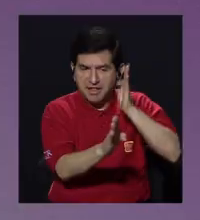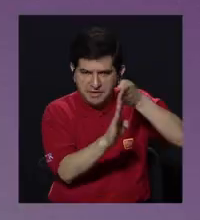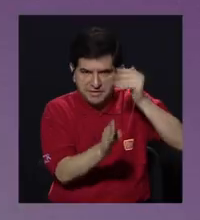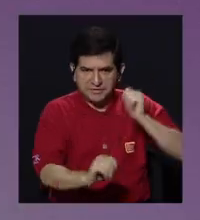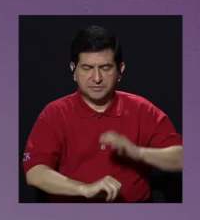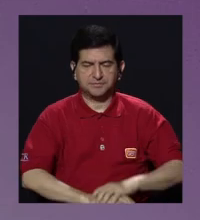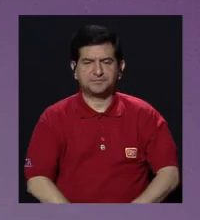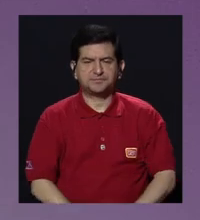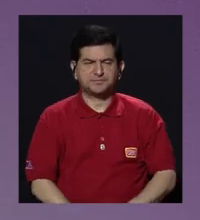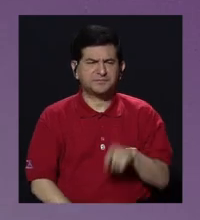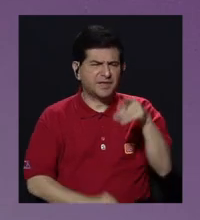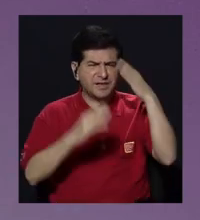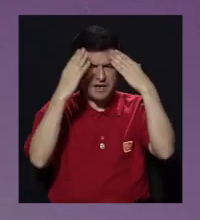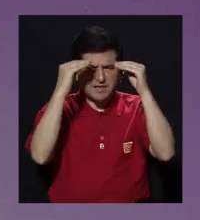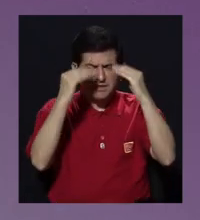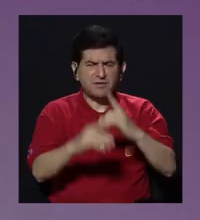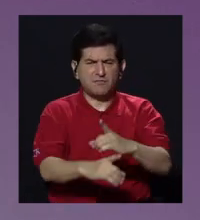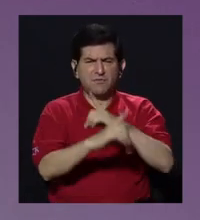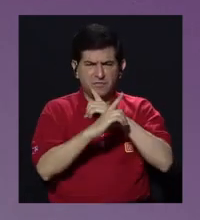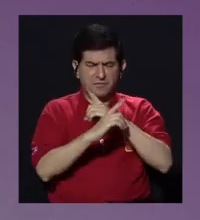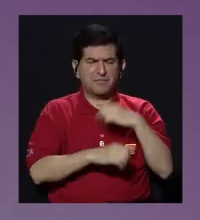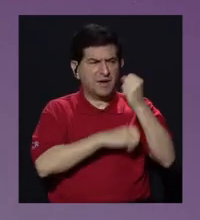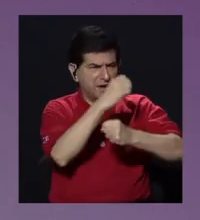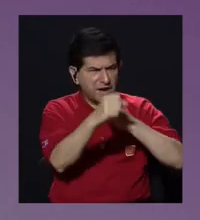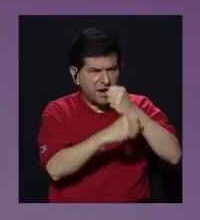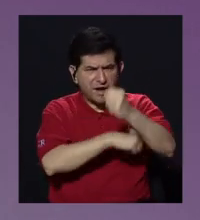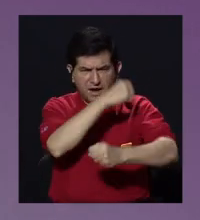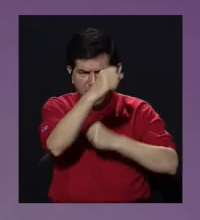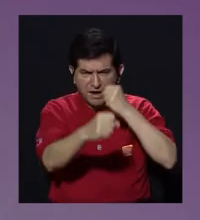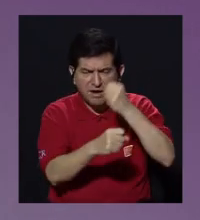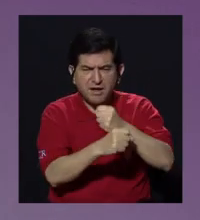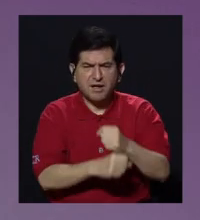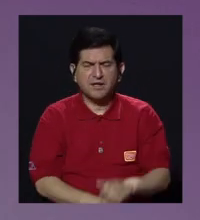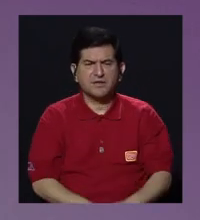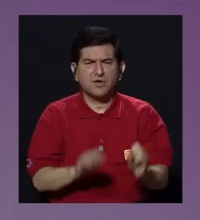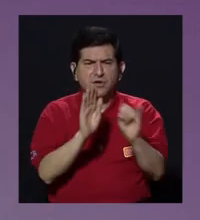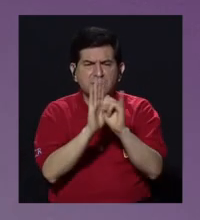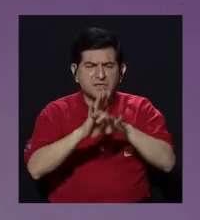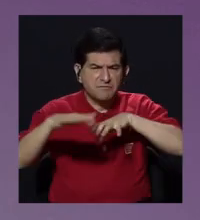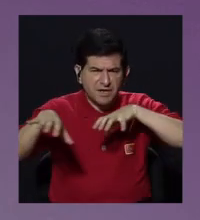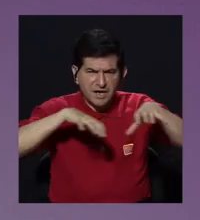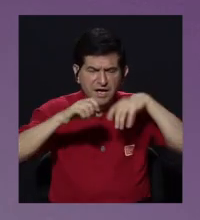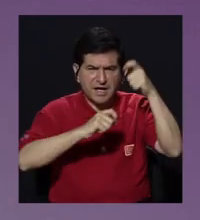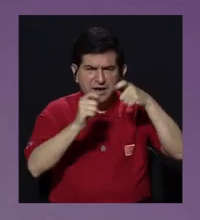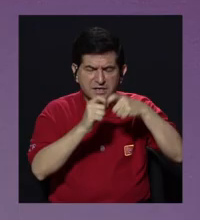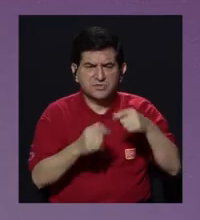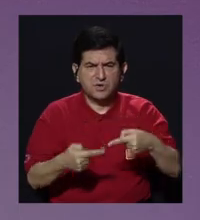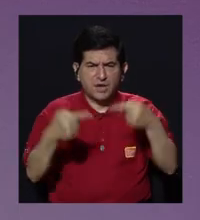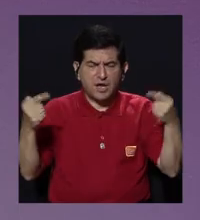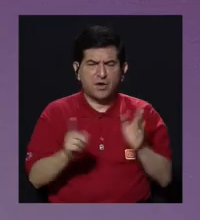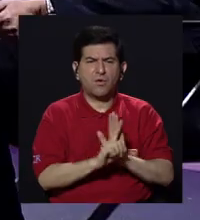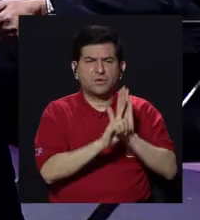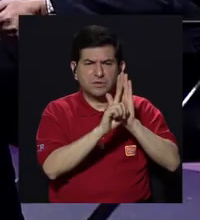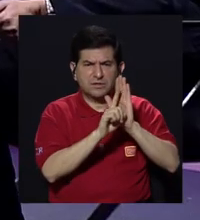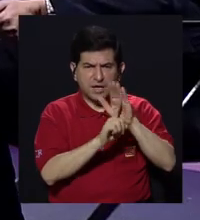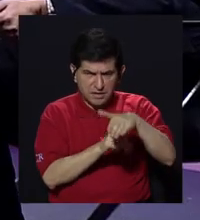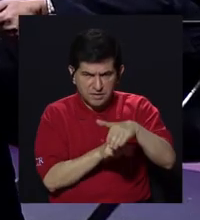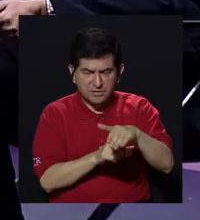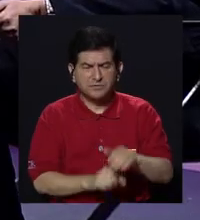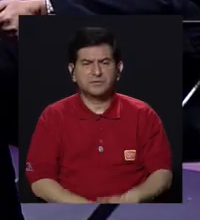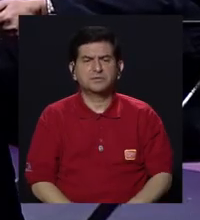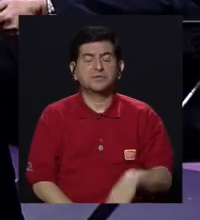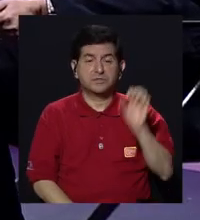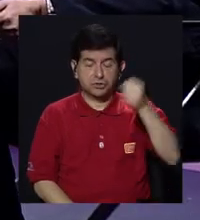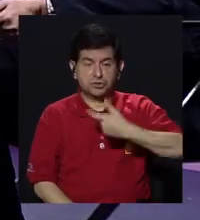presencialmente, ¿verdad? En este informe que realiza la Defensoría todos los años, ¿ha identificado acciones concretas contra ese abuso?